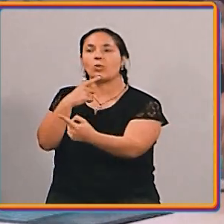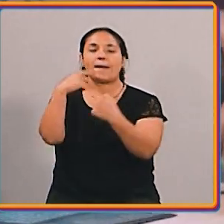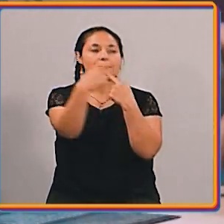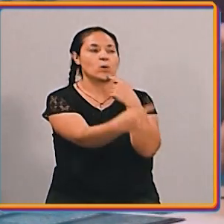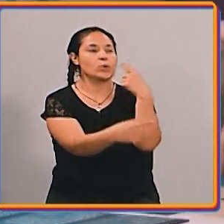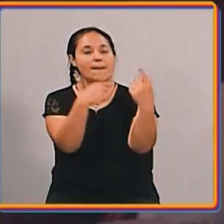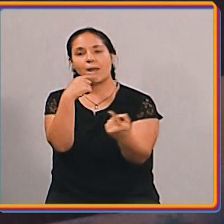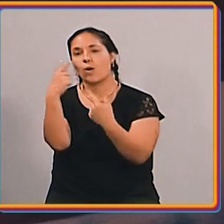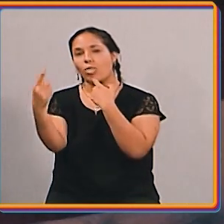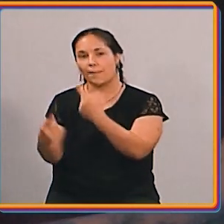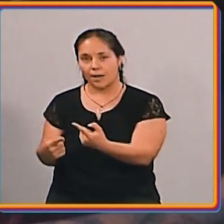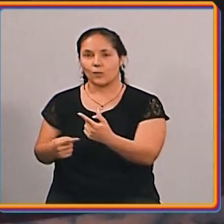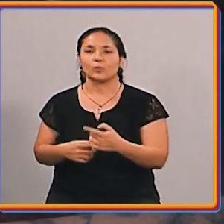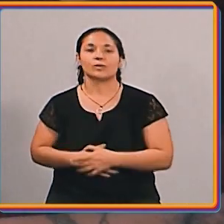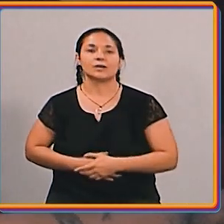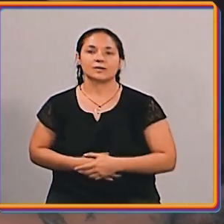preguntas al resto de la mesa.